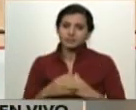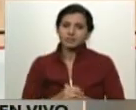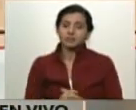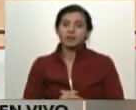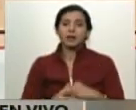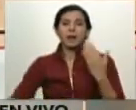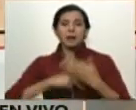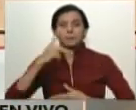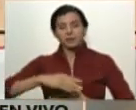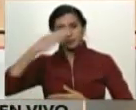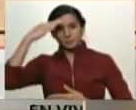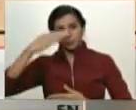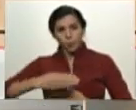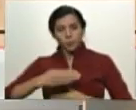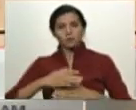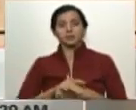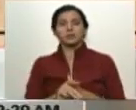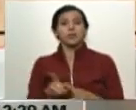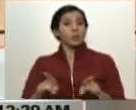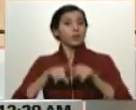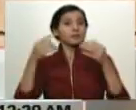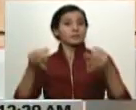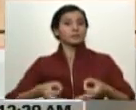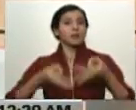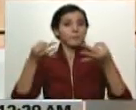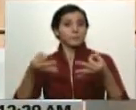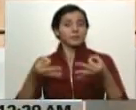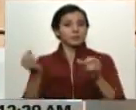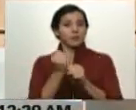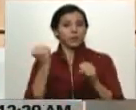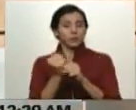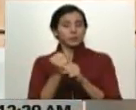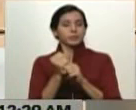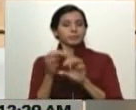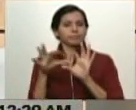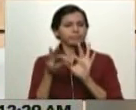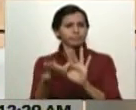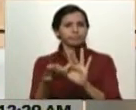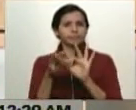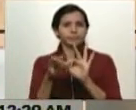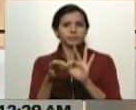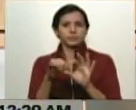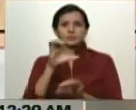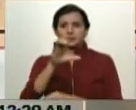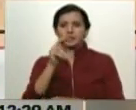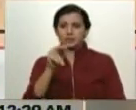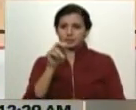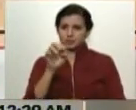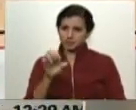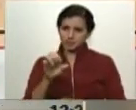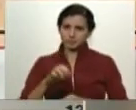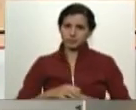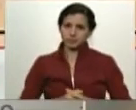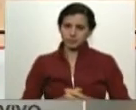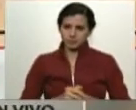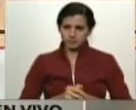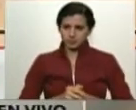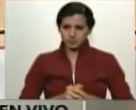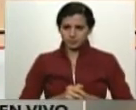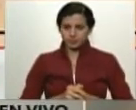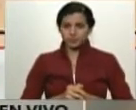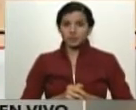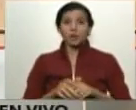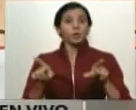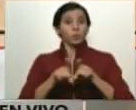Plan República, que como siempre trabajó de la mano con el Consejo Nacional Electoral.